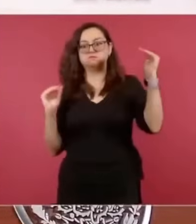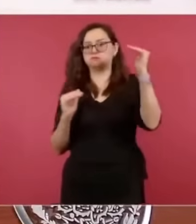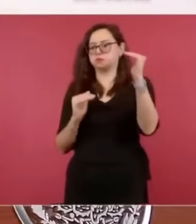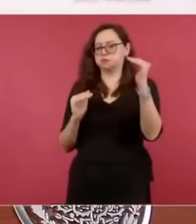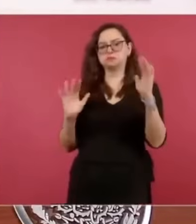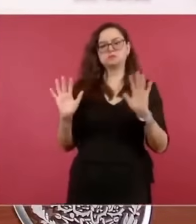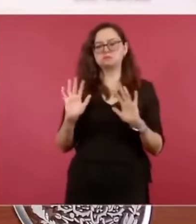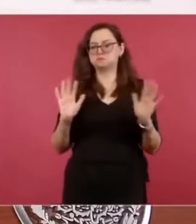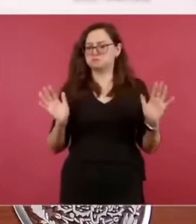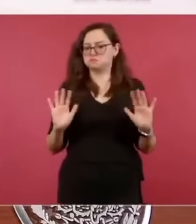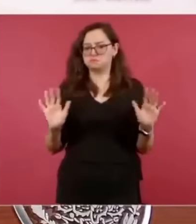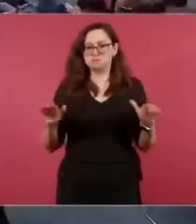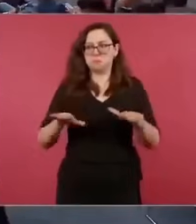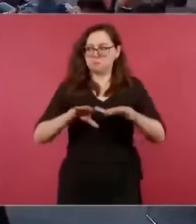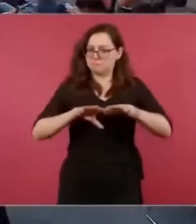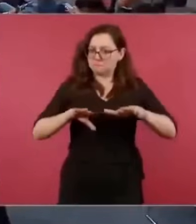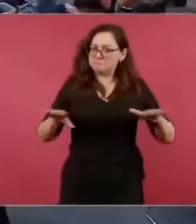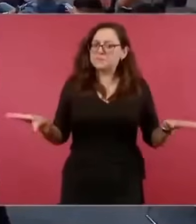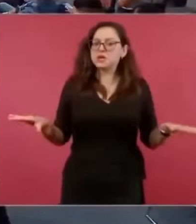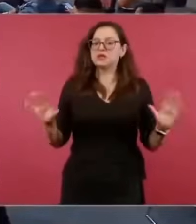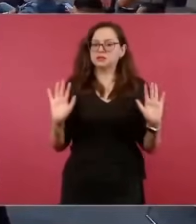Pero